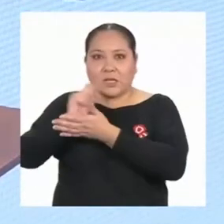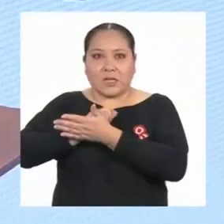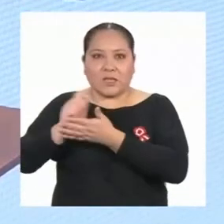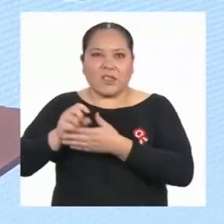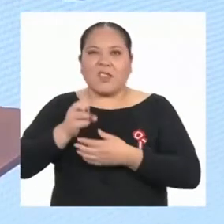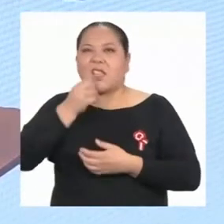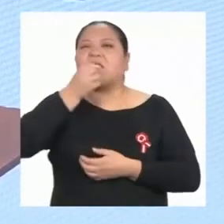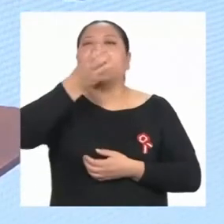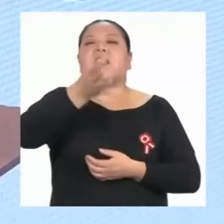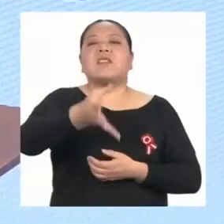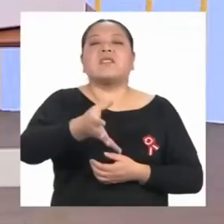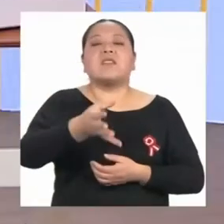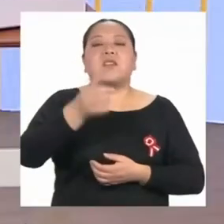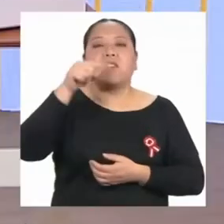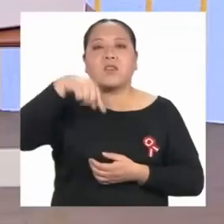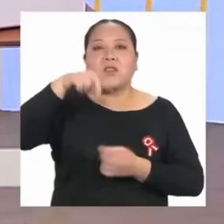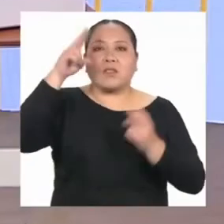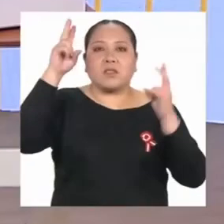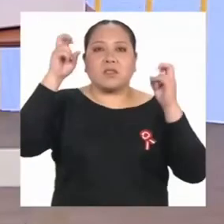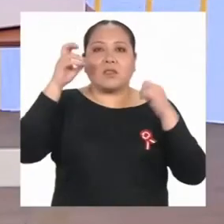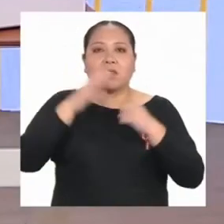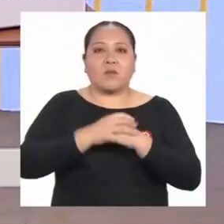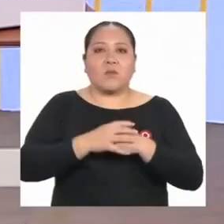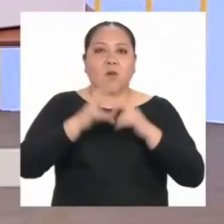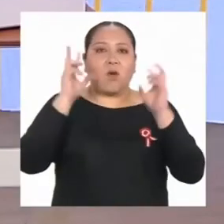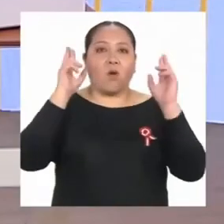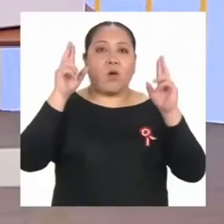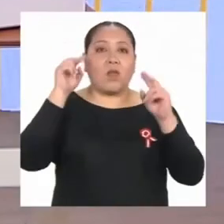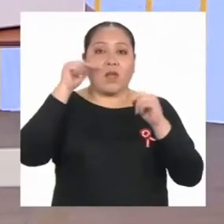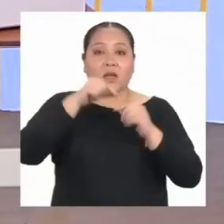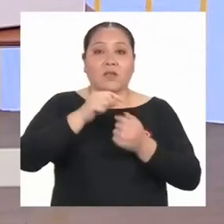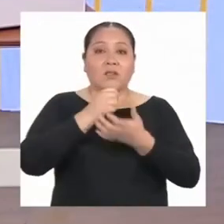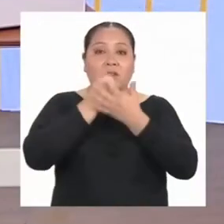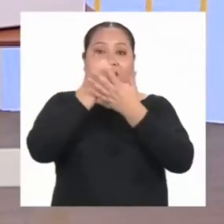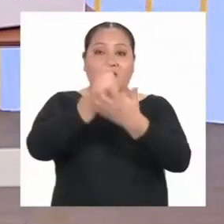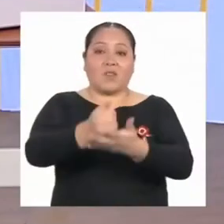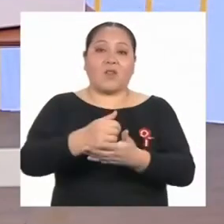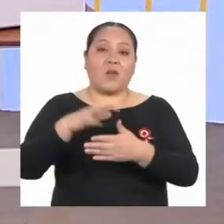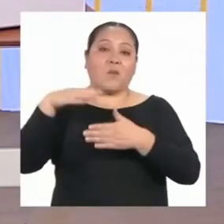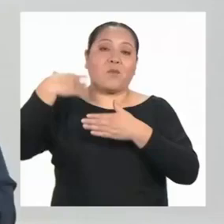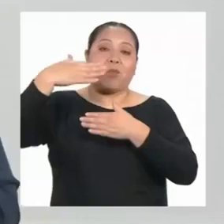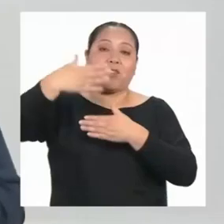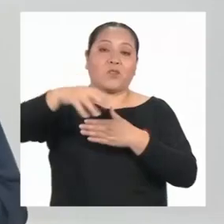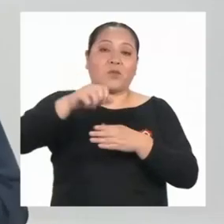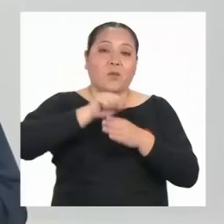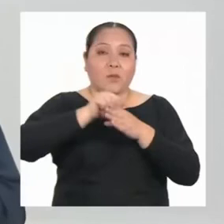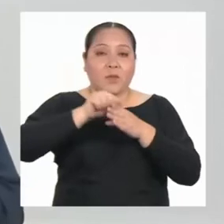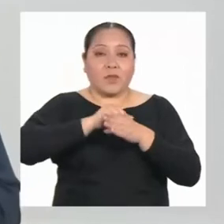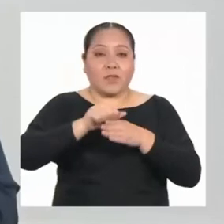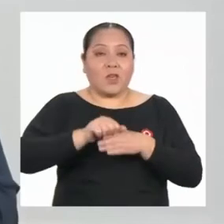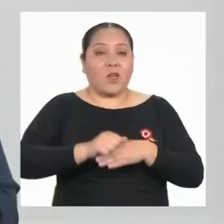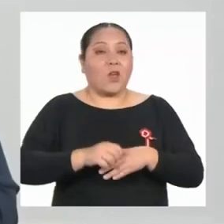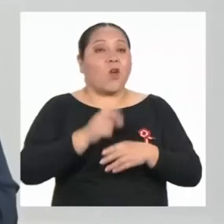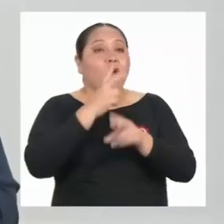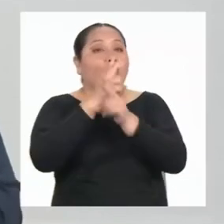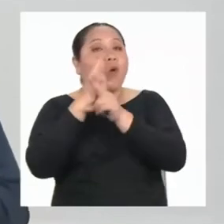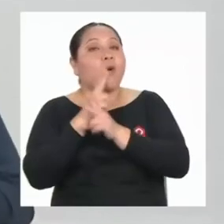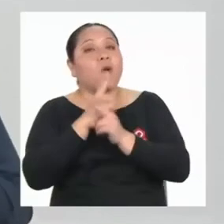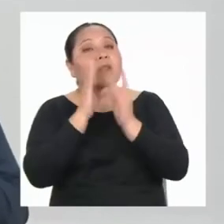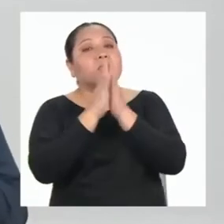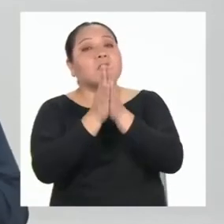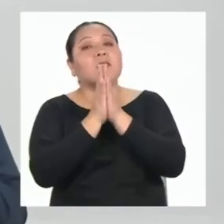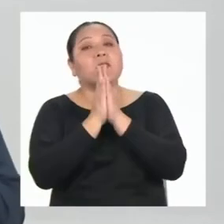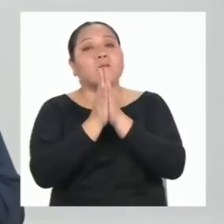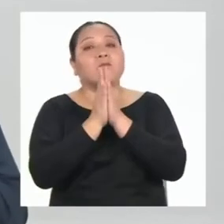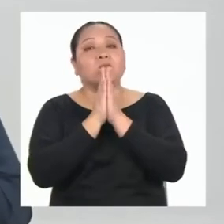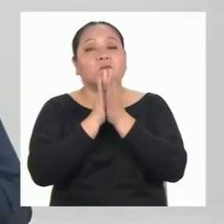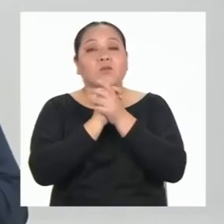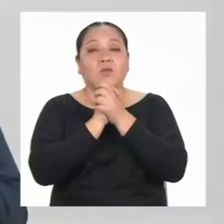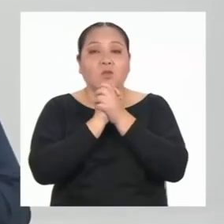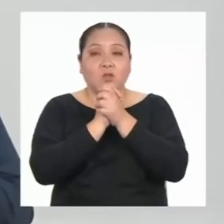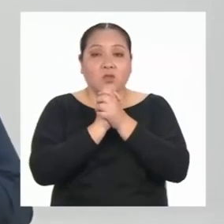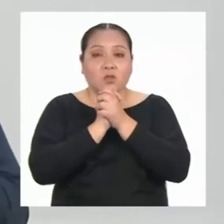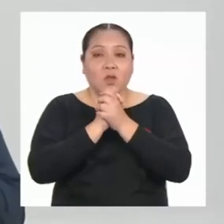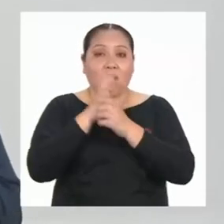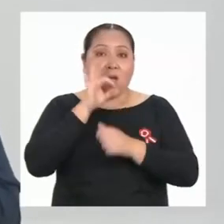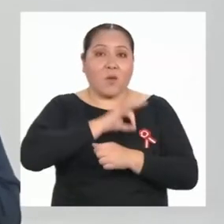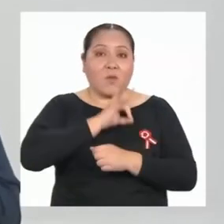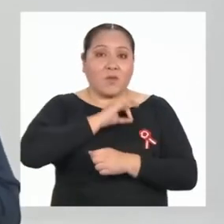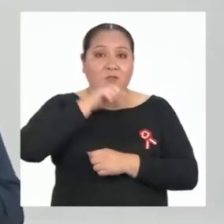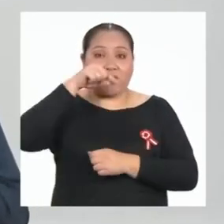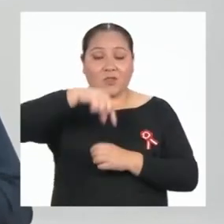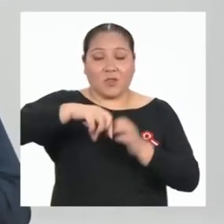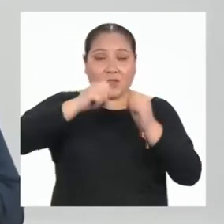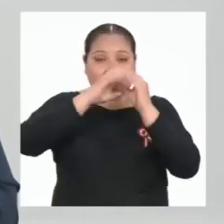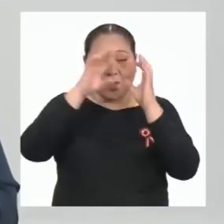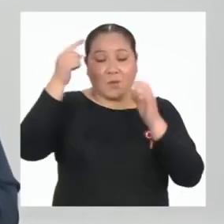tema? Espero que esto te ayude en tus siguientes ejercicios. Y cuídense mucho y aprovechen estos días para